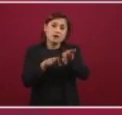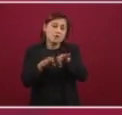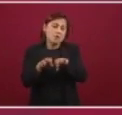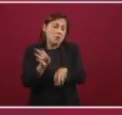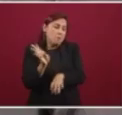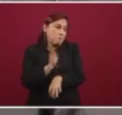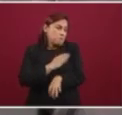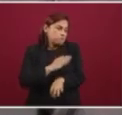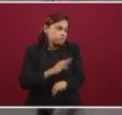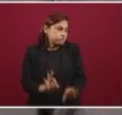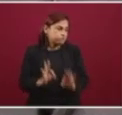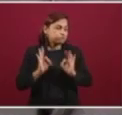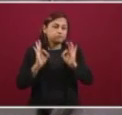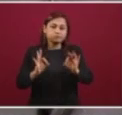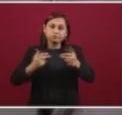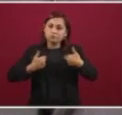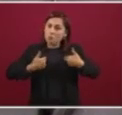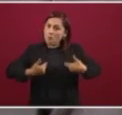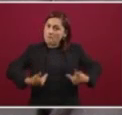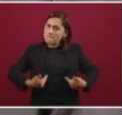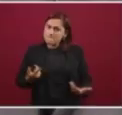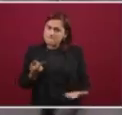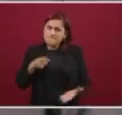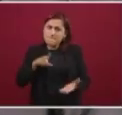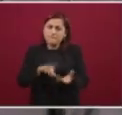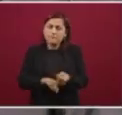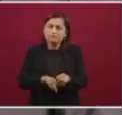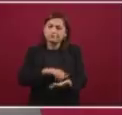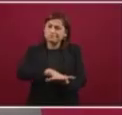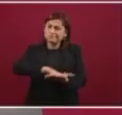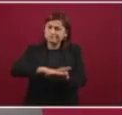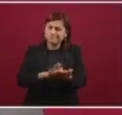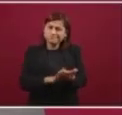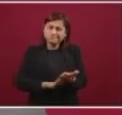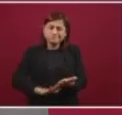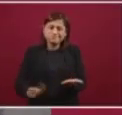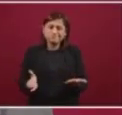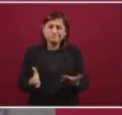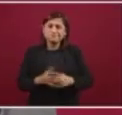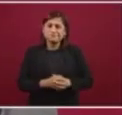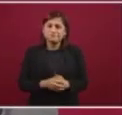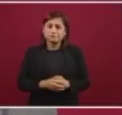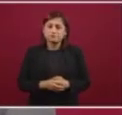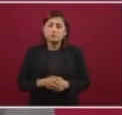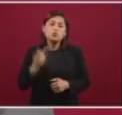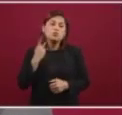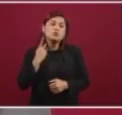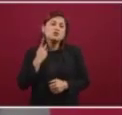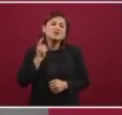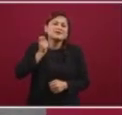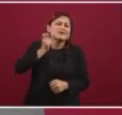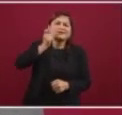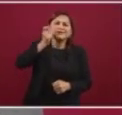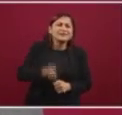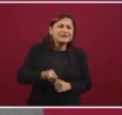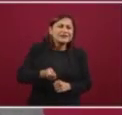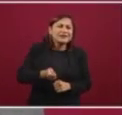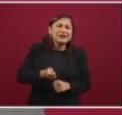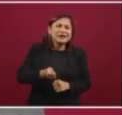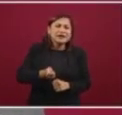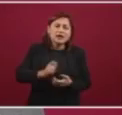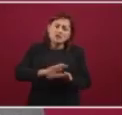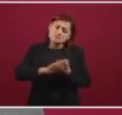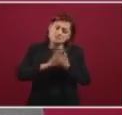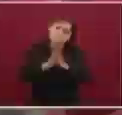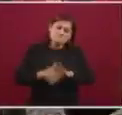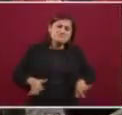sea, humana, noble, es transformación, es servir